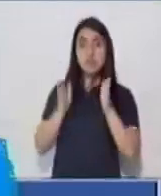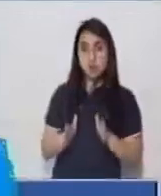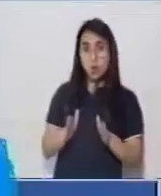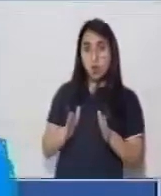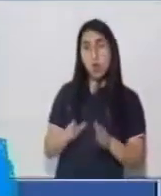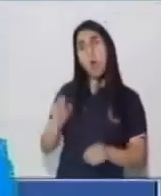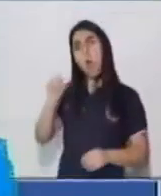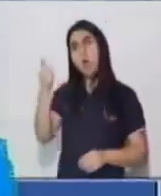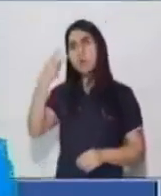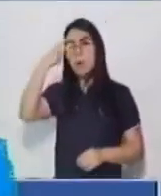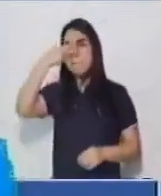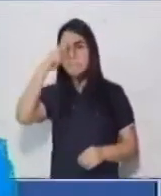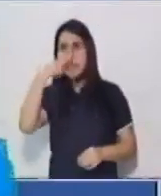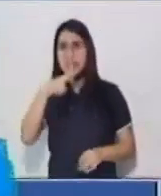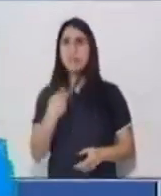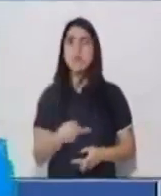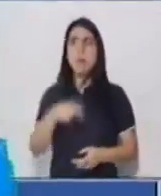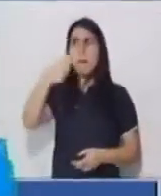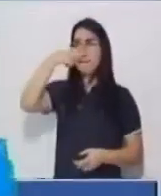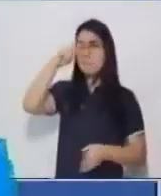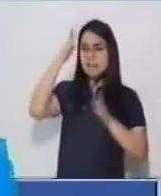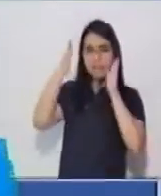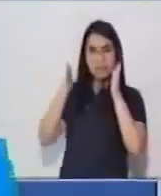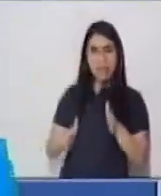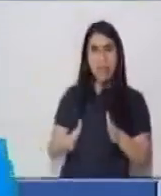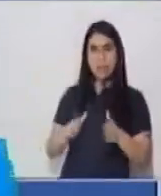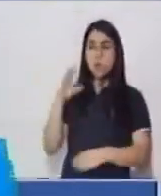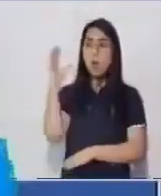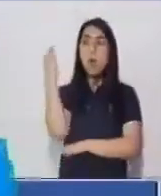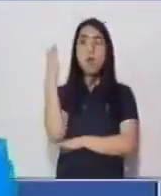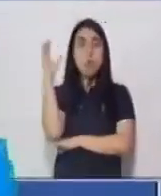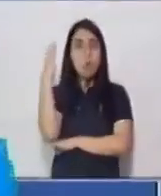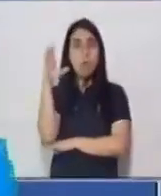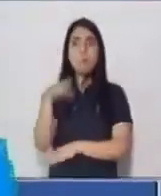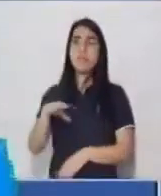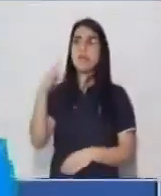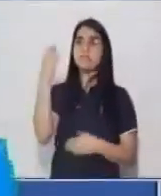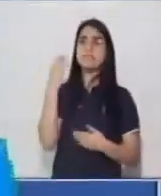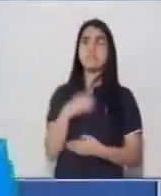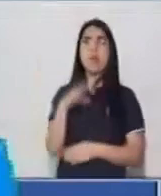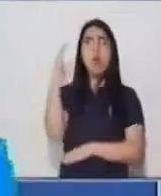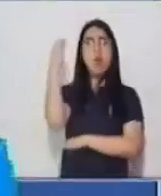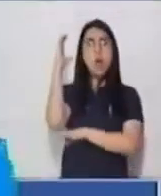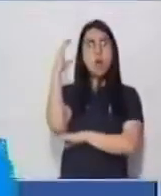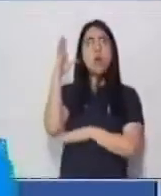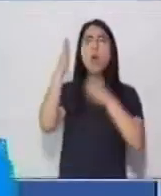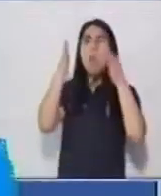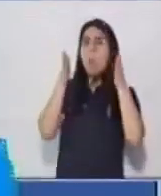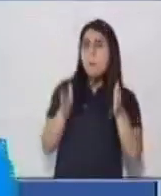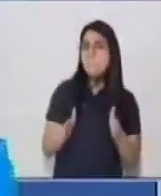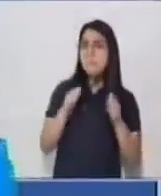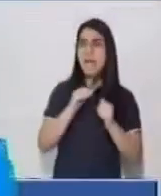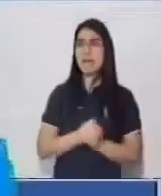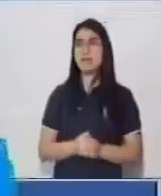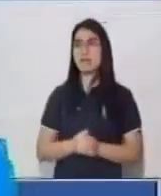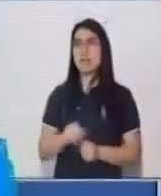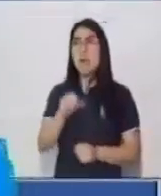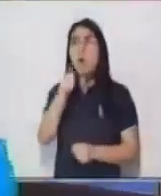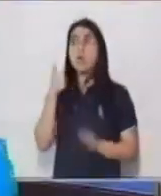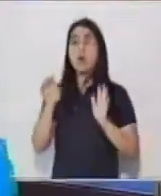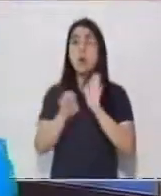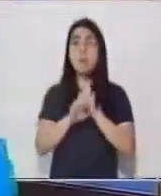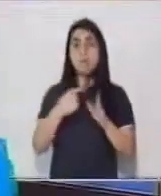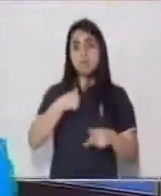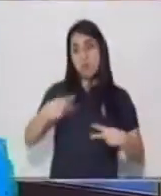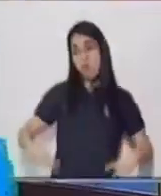México, mexicano. Si viven en Colombia, colombiano. Si viven en Amatitlán, como yo, amatitlaneco. Si, por ejemplo,